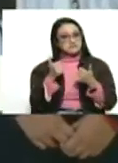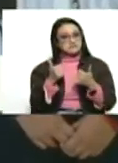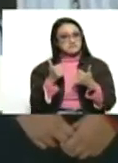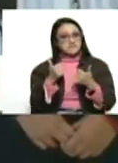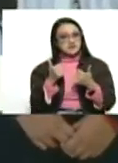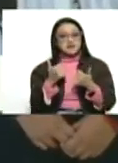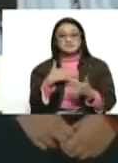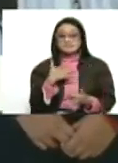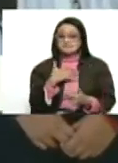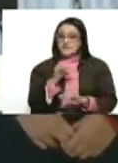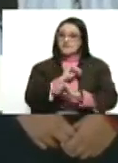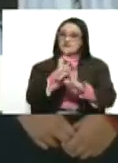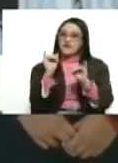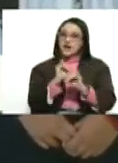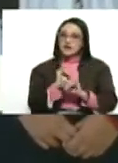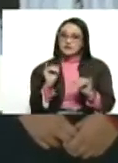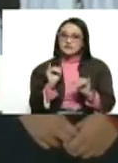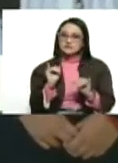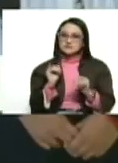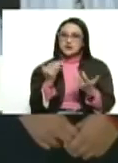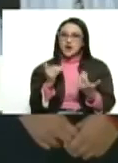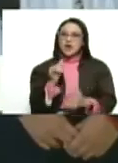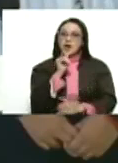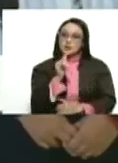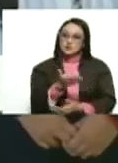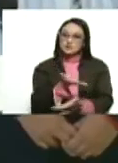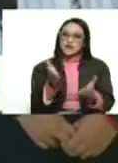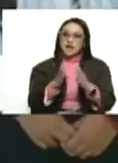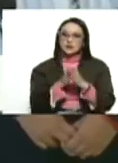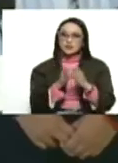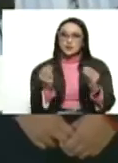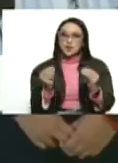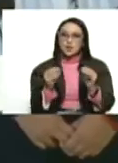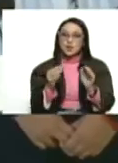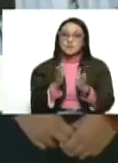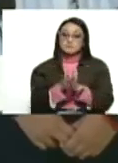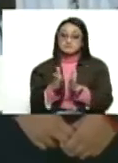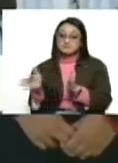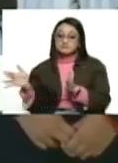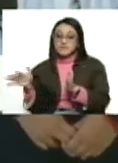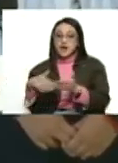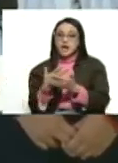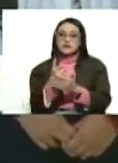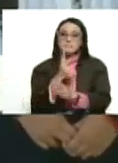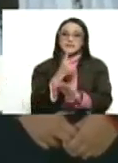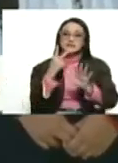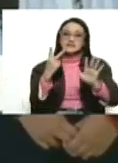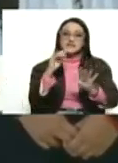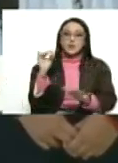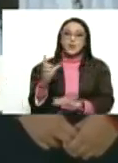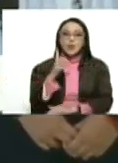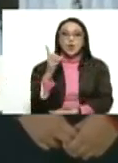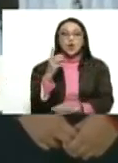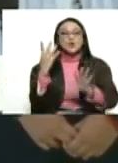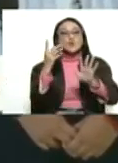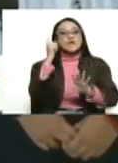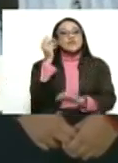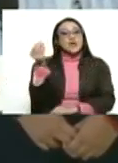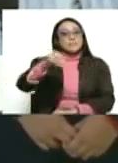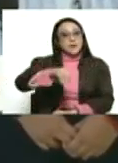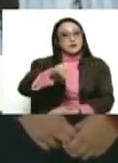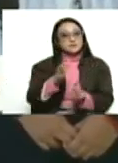felices de que podamos anunciarle al país esta prórroga hasta el 27 de junio que son nueve días más